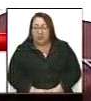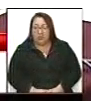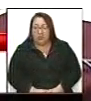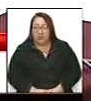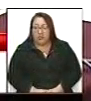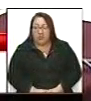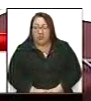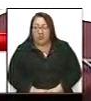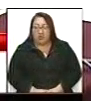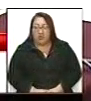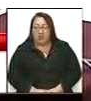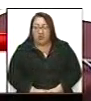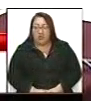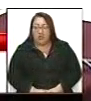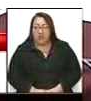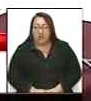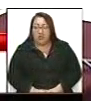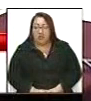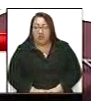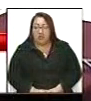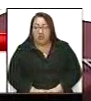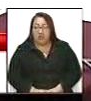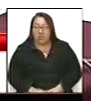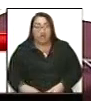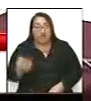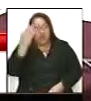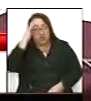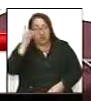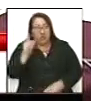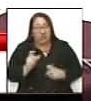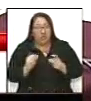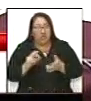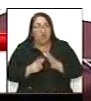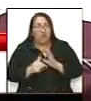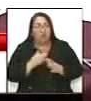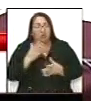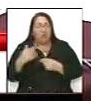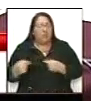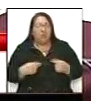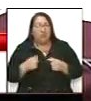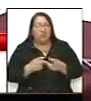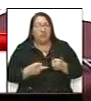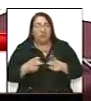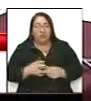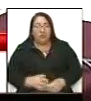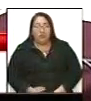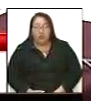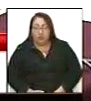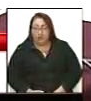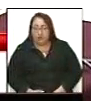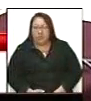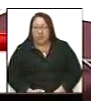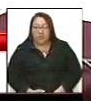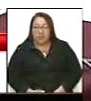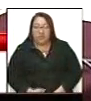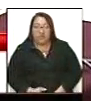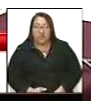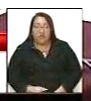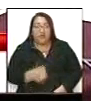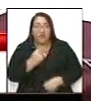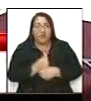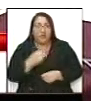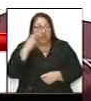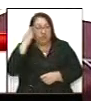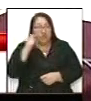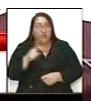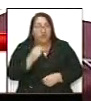y se generan discrepancias que desafortunadamente precarizan en exceso el trabajo parlamentario y el trabajo